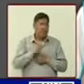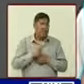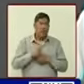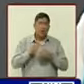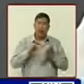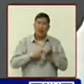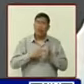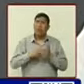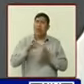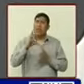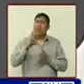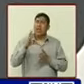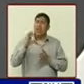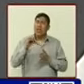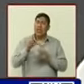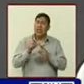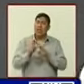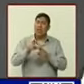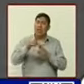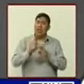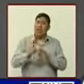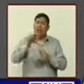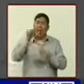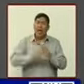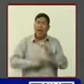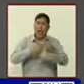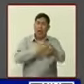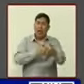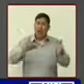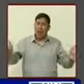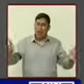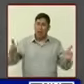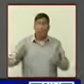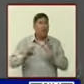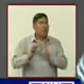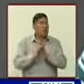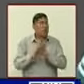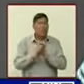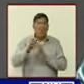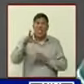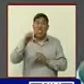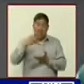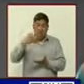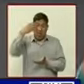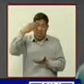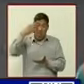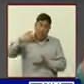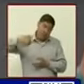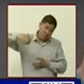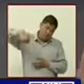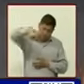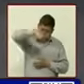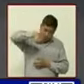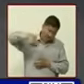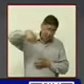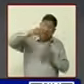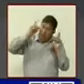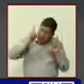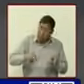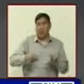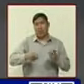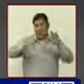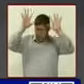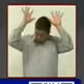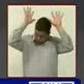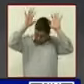60 litros por metro cuadrado. Acomoden 30 botellas de 2 litros de la soda que a ustedes más les guste, y esa es la